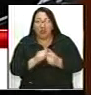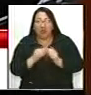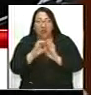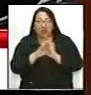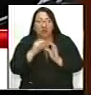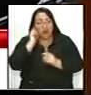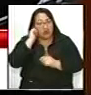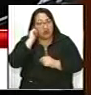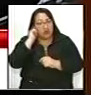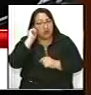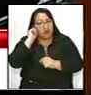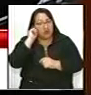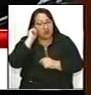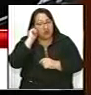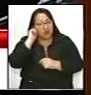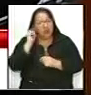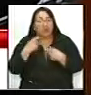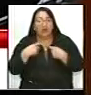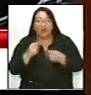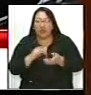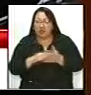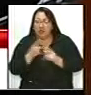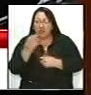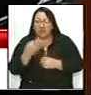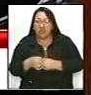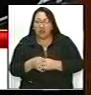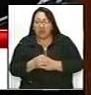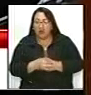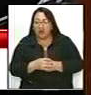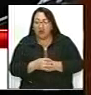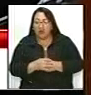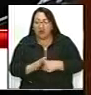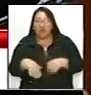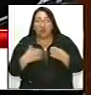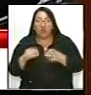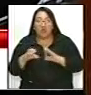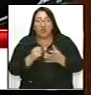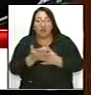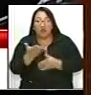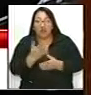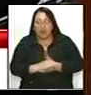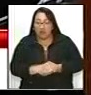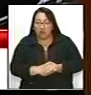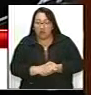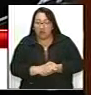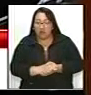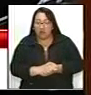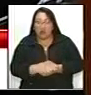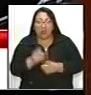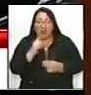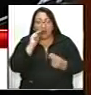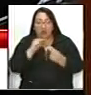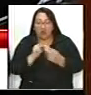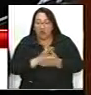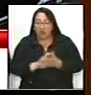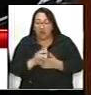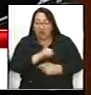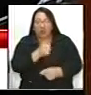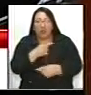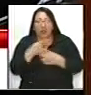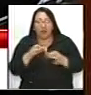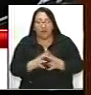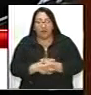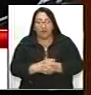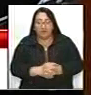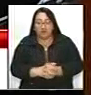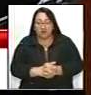Constitución, se trata de un atributo que siempre puede ser reclamado en caso sea inobservado por los poderes públicos.